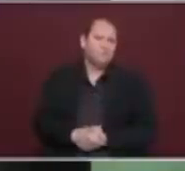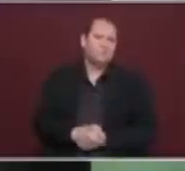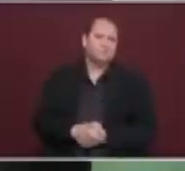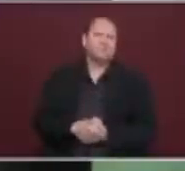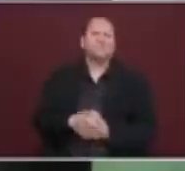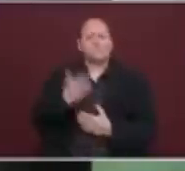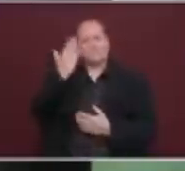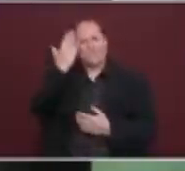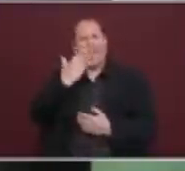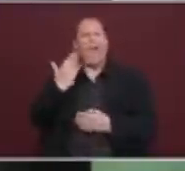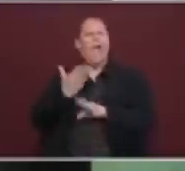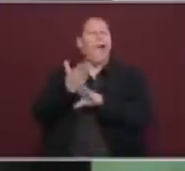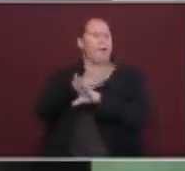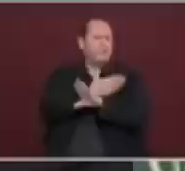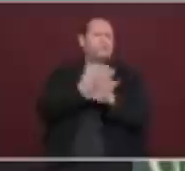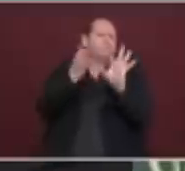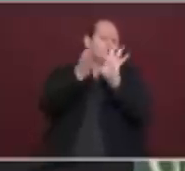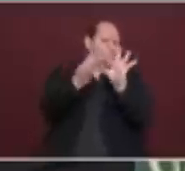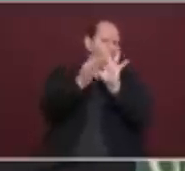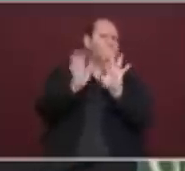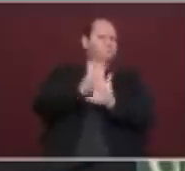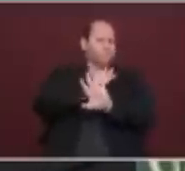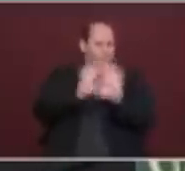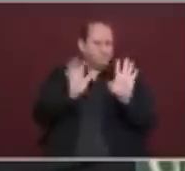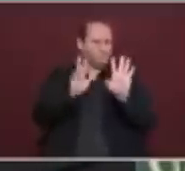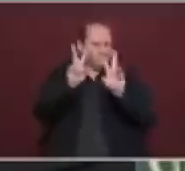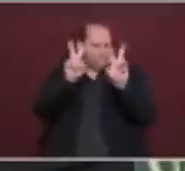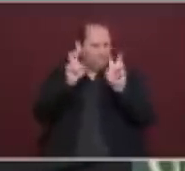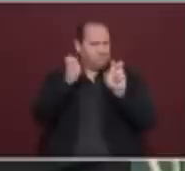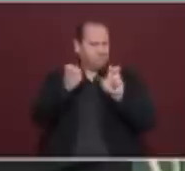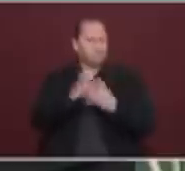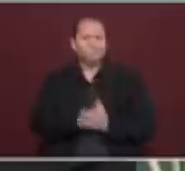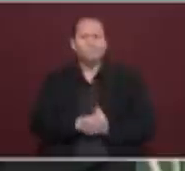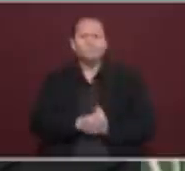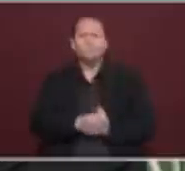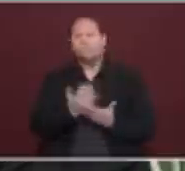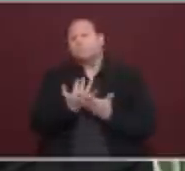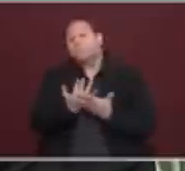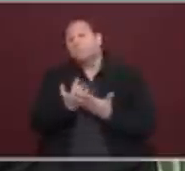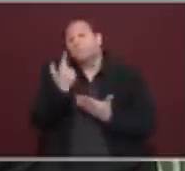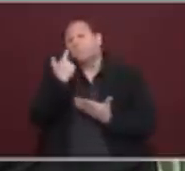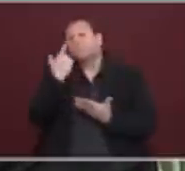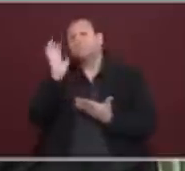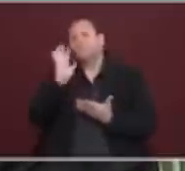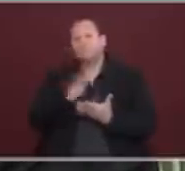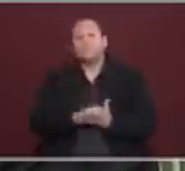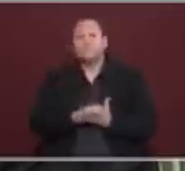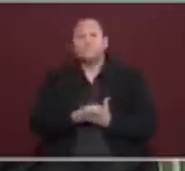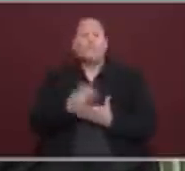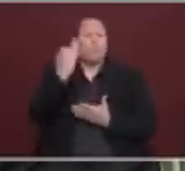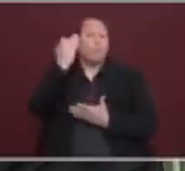sobre esto vamos a esperar un tiempo que